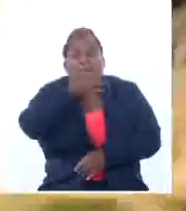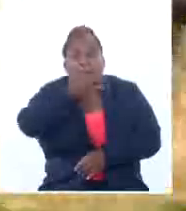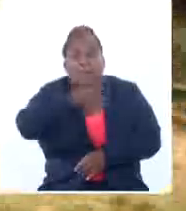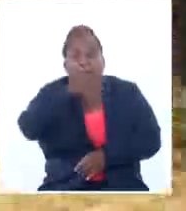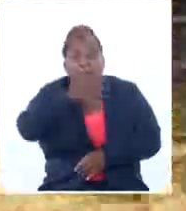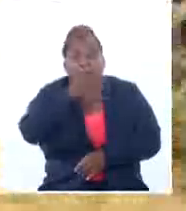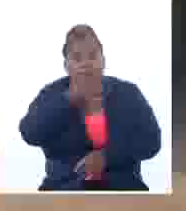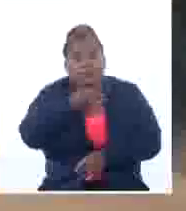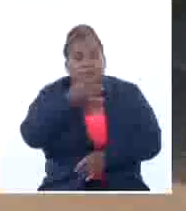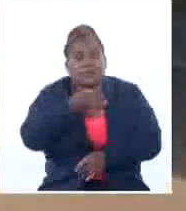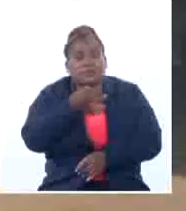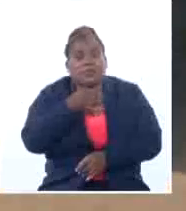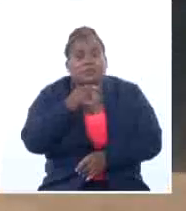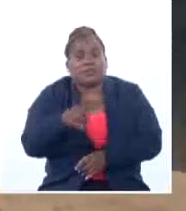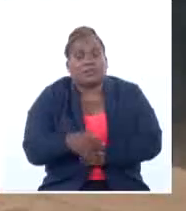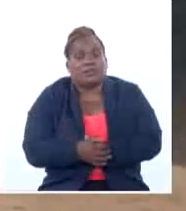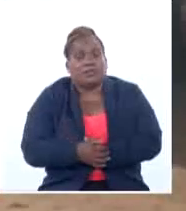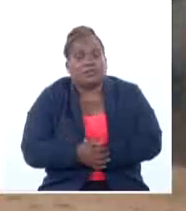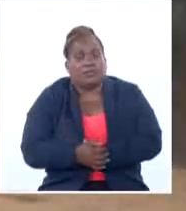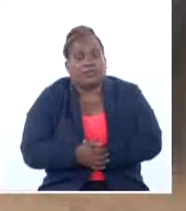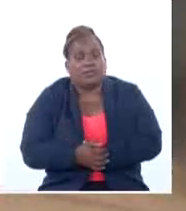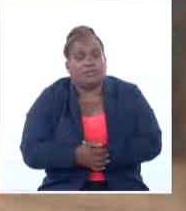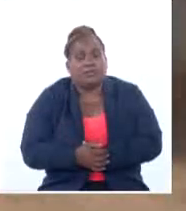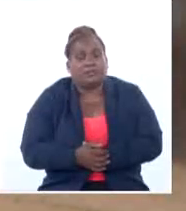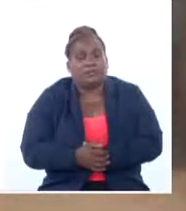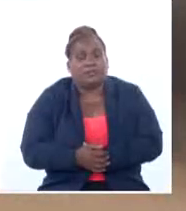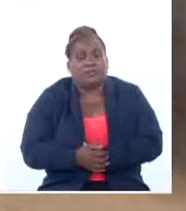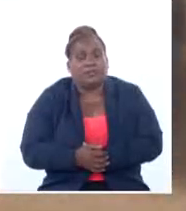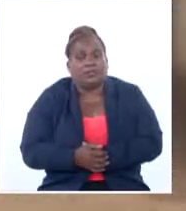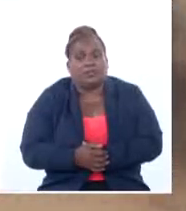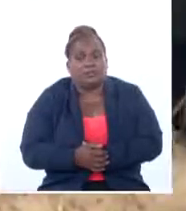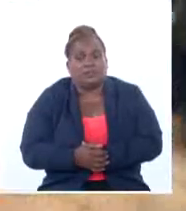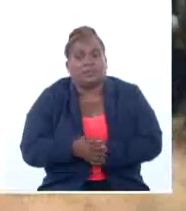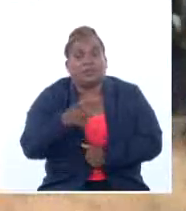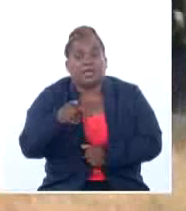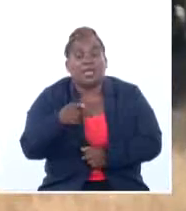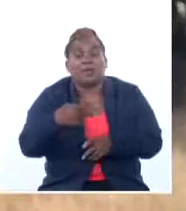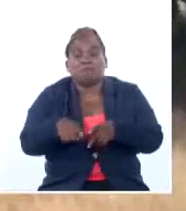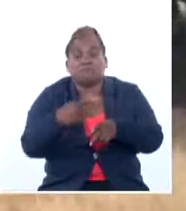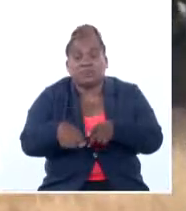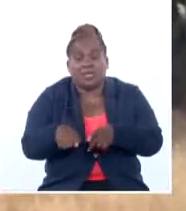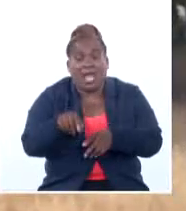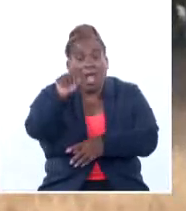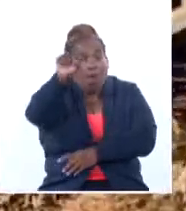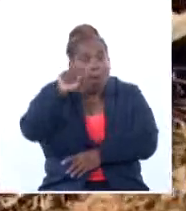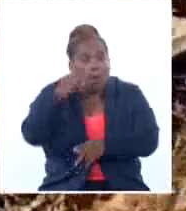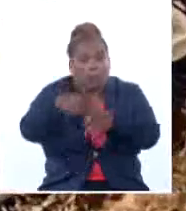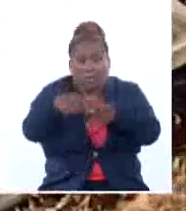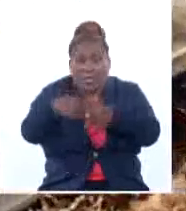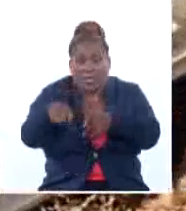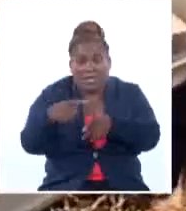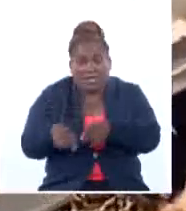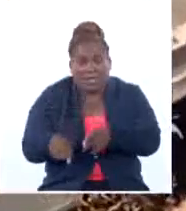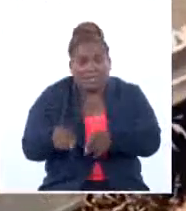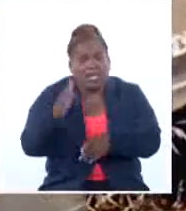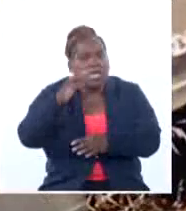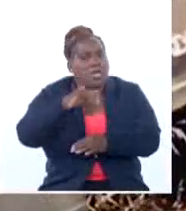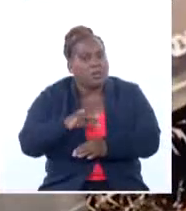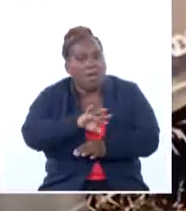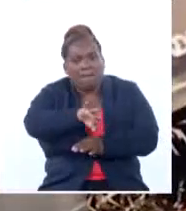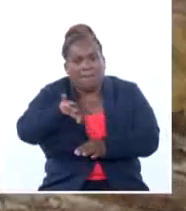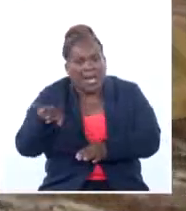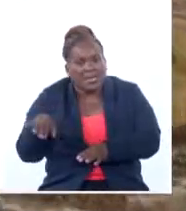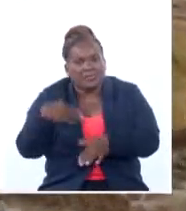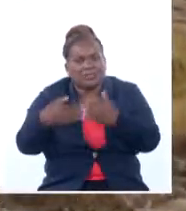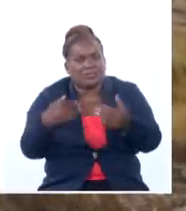sus proyectiles perforantes durante décadas y señala que es un componente estándar y no tiene nada que ver con armas o capacidades